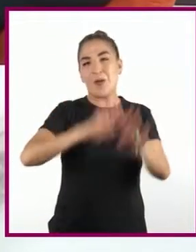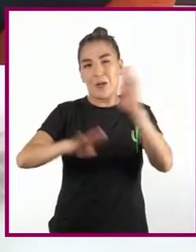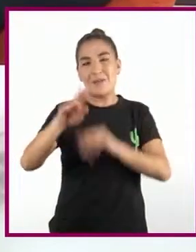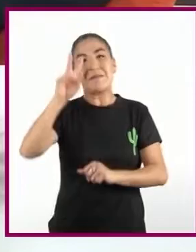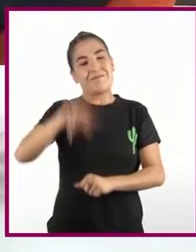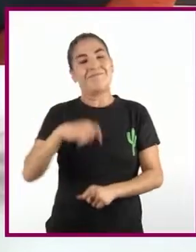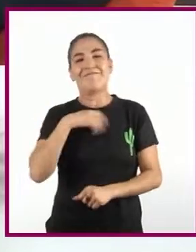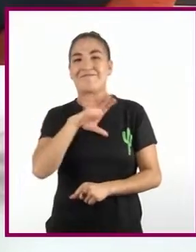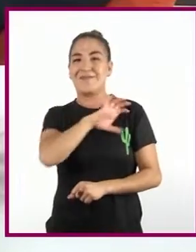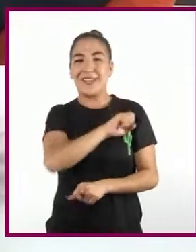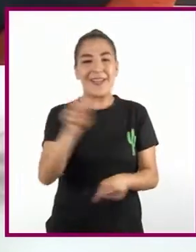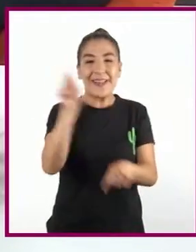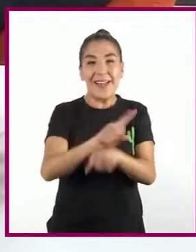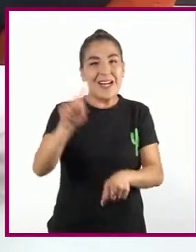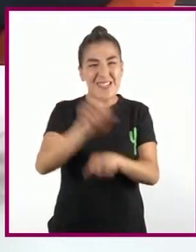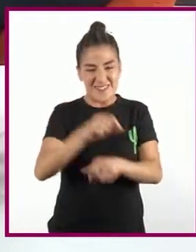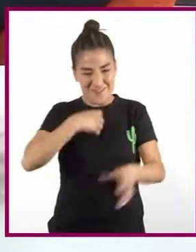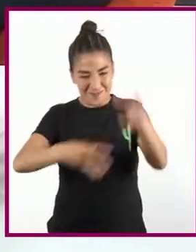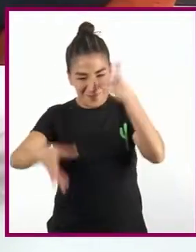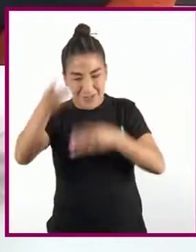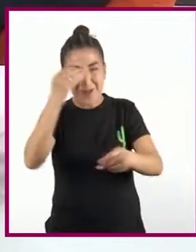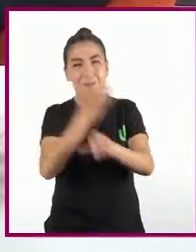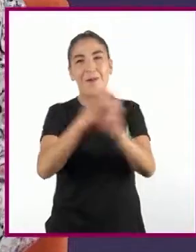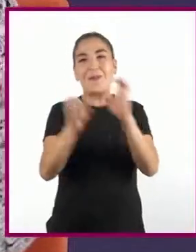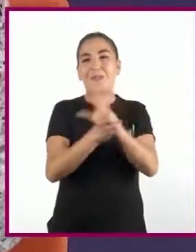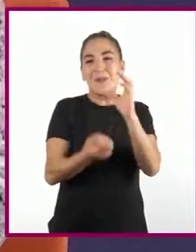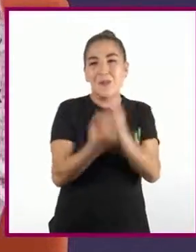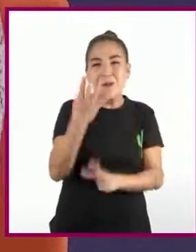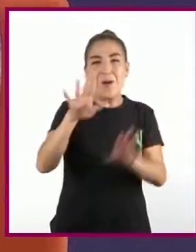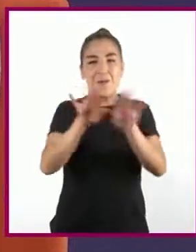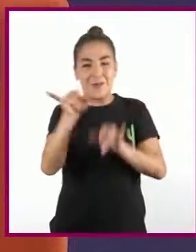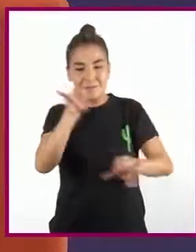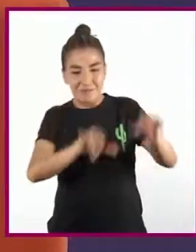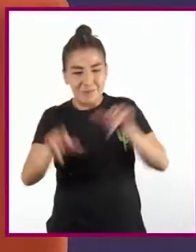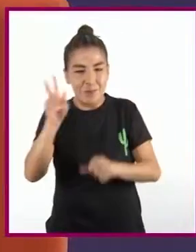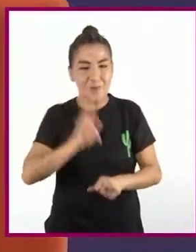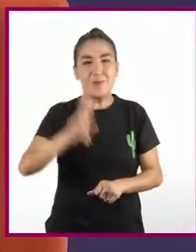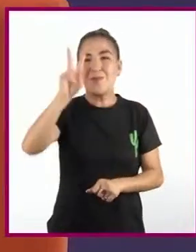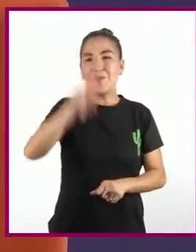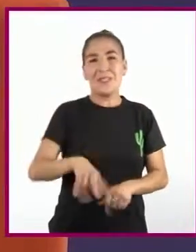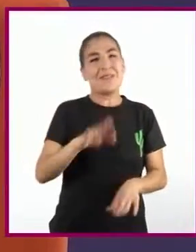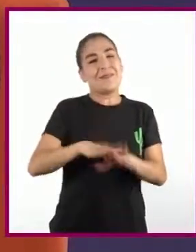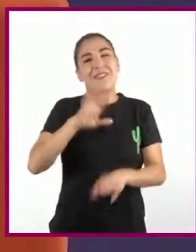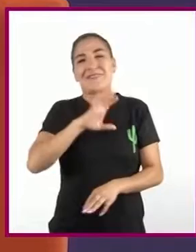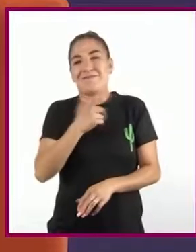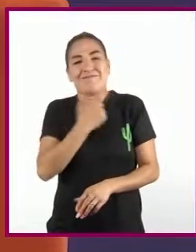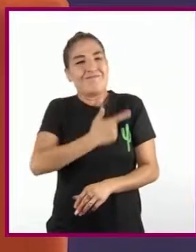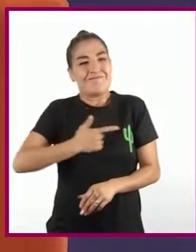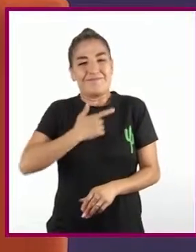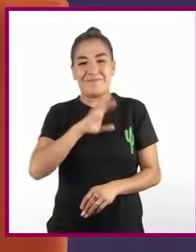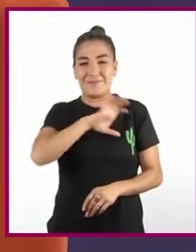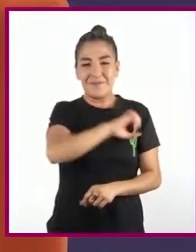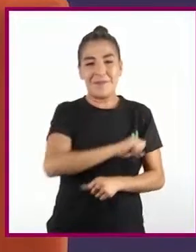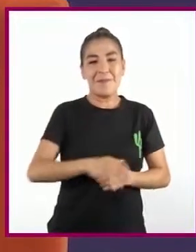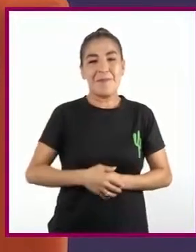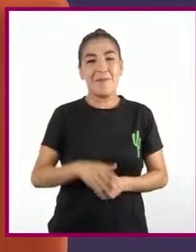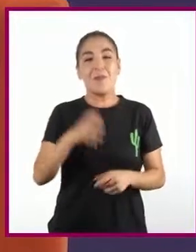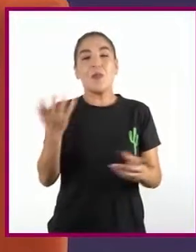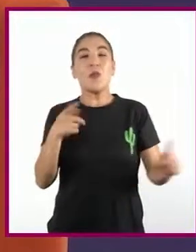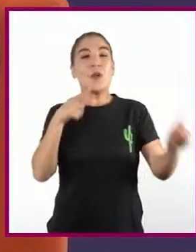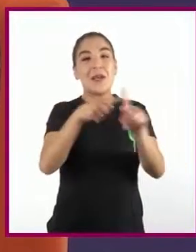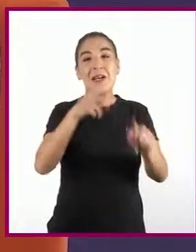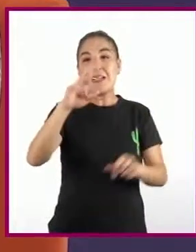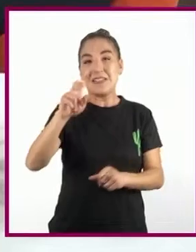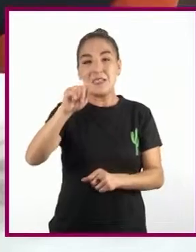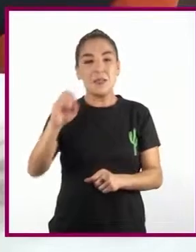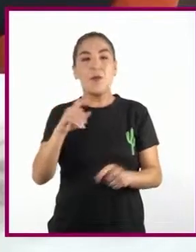La verdad es que todos los días aprendía cosas nuevas, hacíamos experimentos, la verdad era muy gratificante. Y en cuanto a los retos, bueno, creo que el